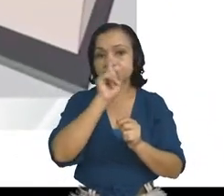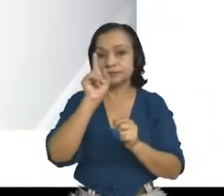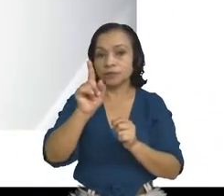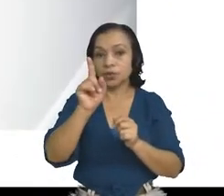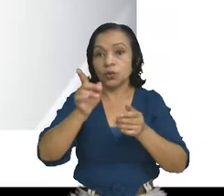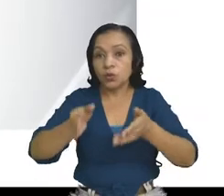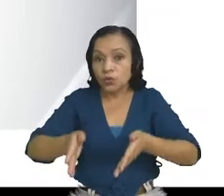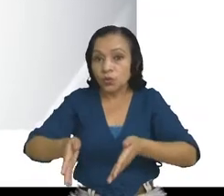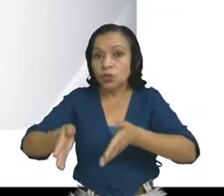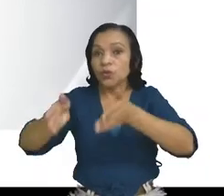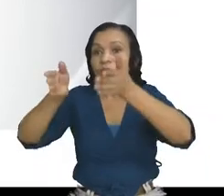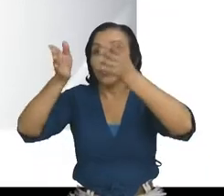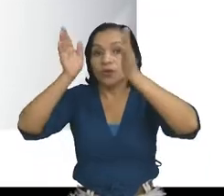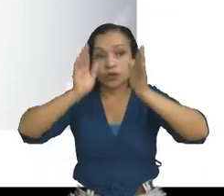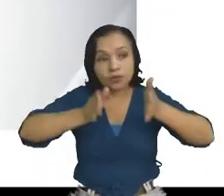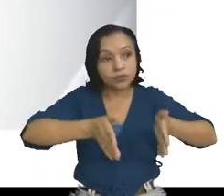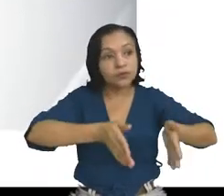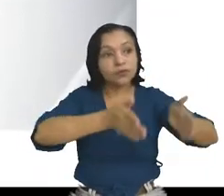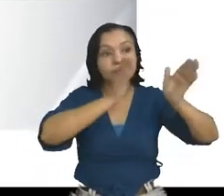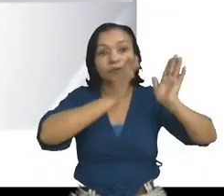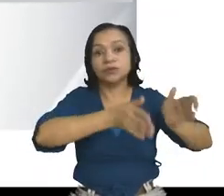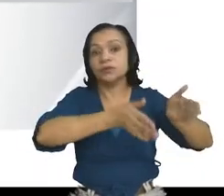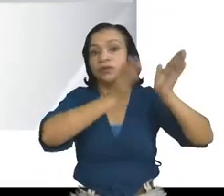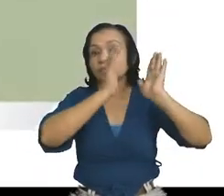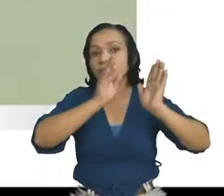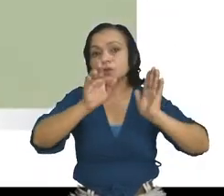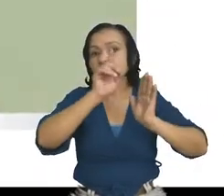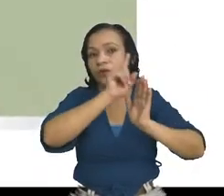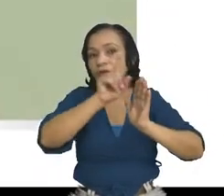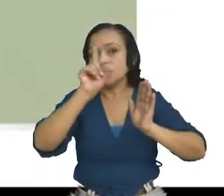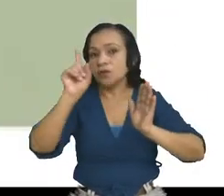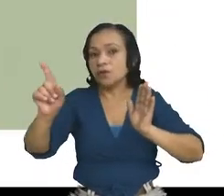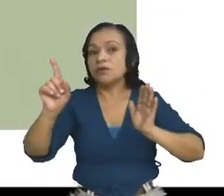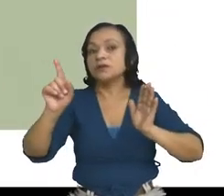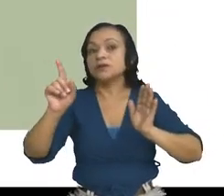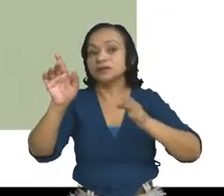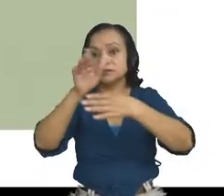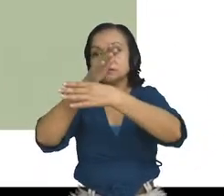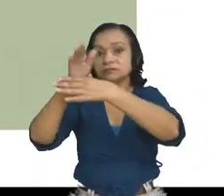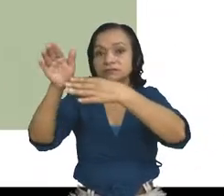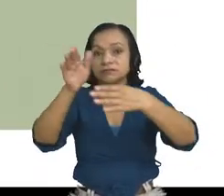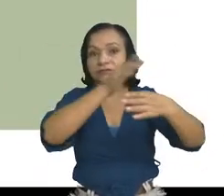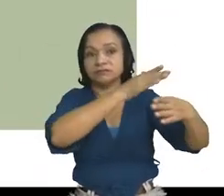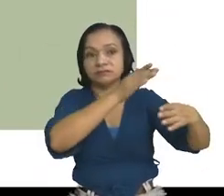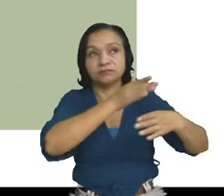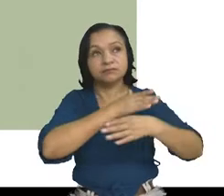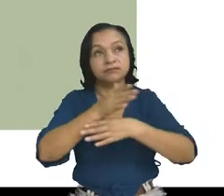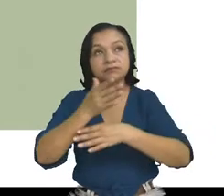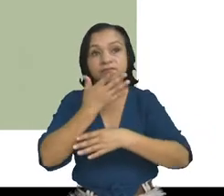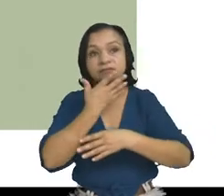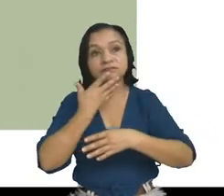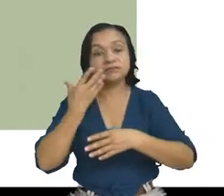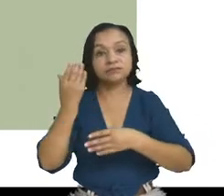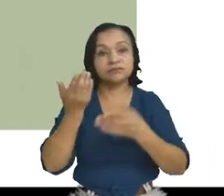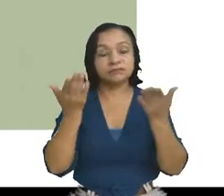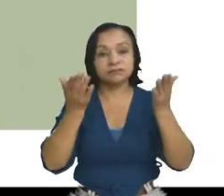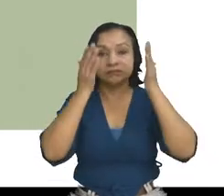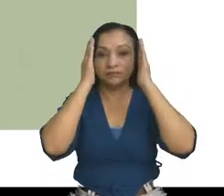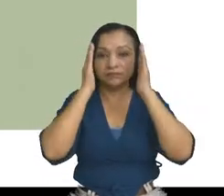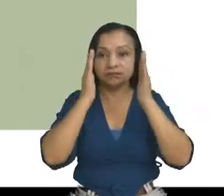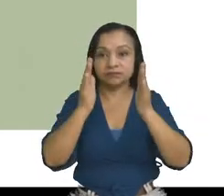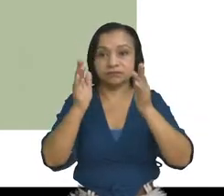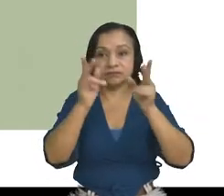edificios para poder garantizar esta atención de rehabilitación y de mejoras integrales a la atención de los